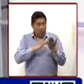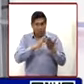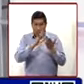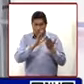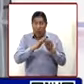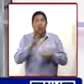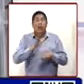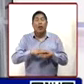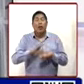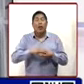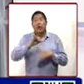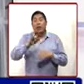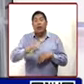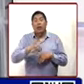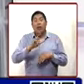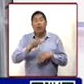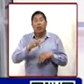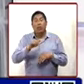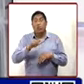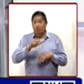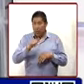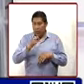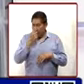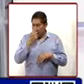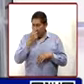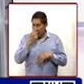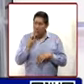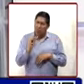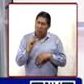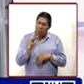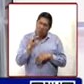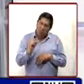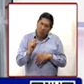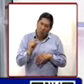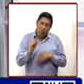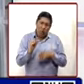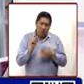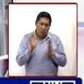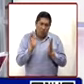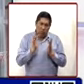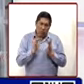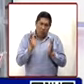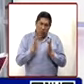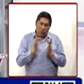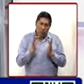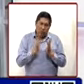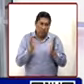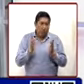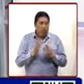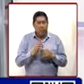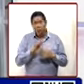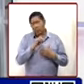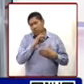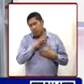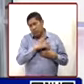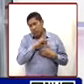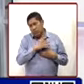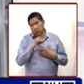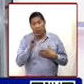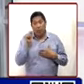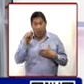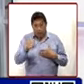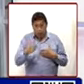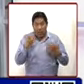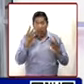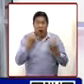Alerta Juliana, que la verdad a la fecha tiene pocas descargas y por ende muestra poca utilidad, porque allí